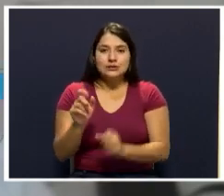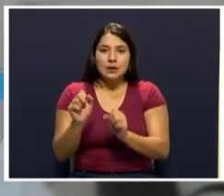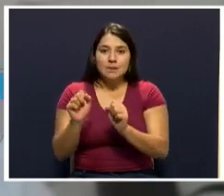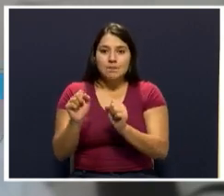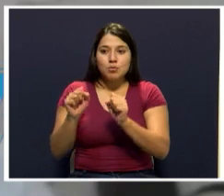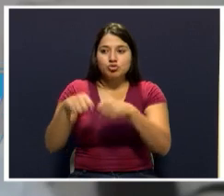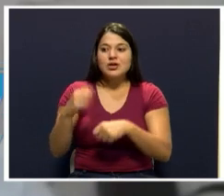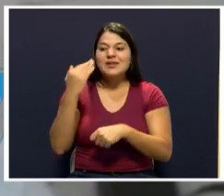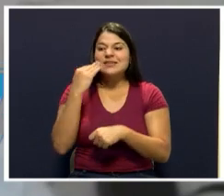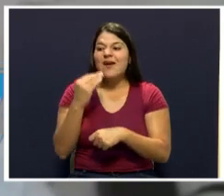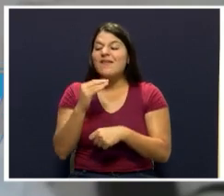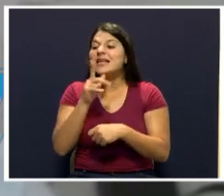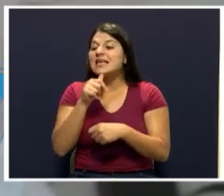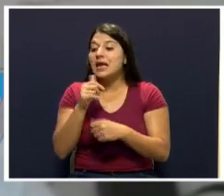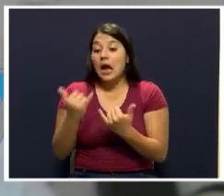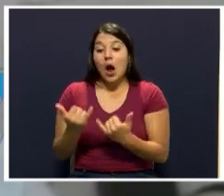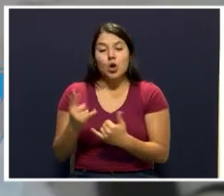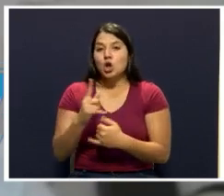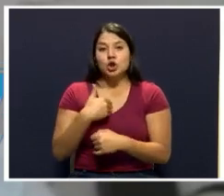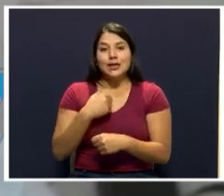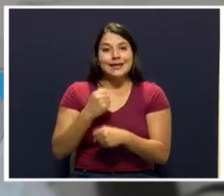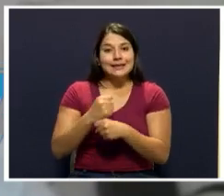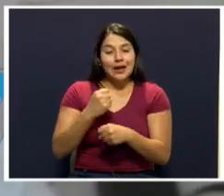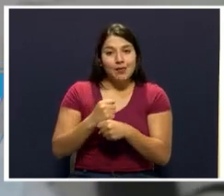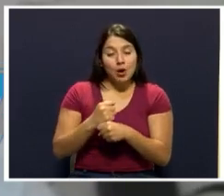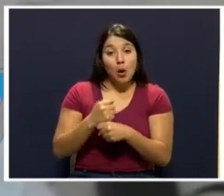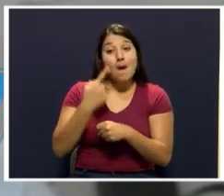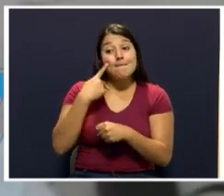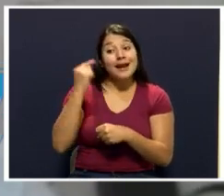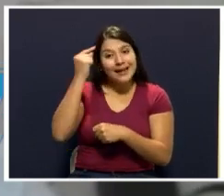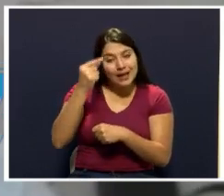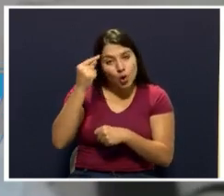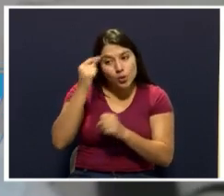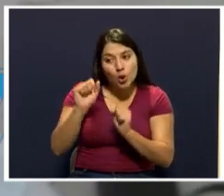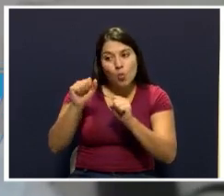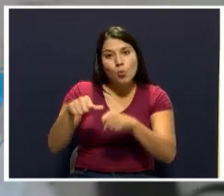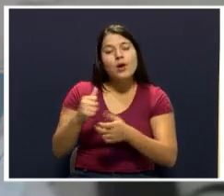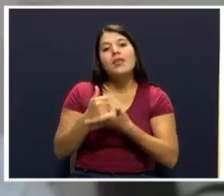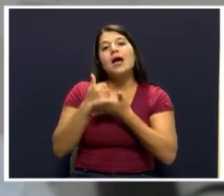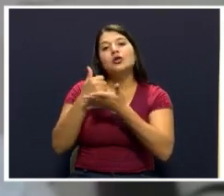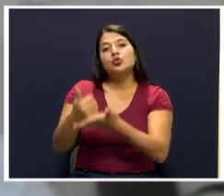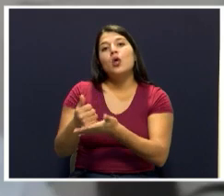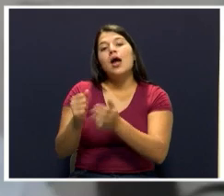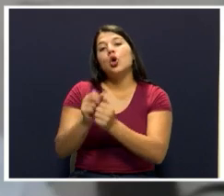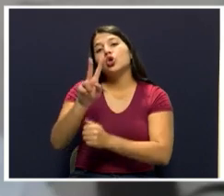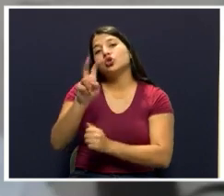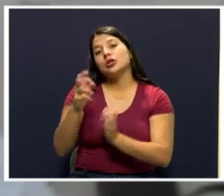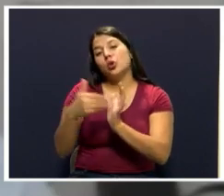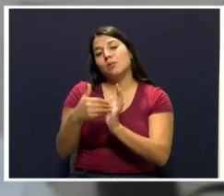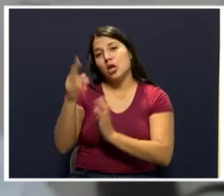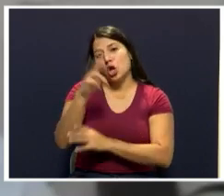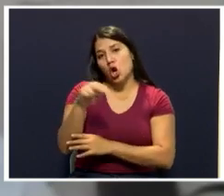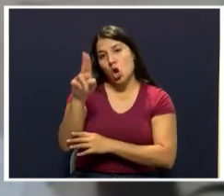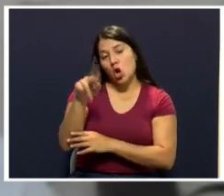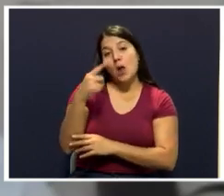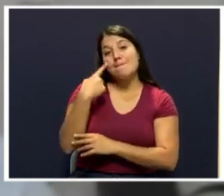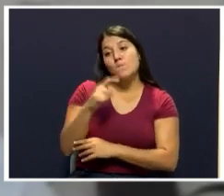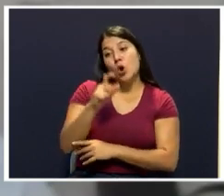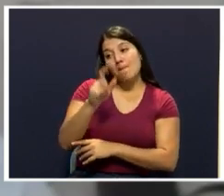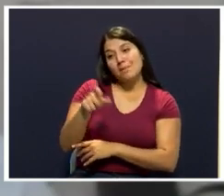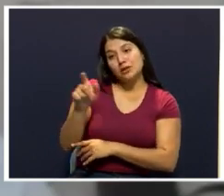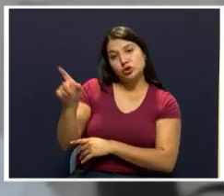sin empleo para que el gobierno les canalice la oferta ofrecida de los 200,000 colones por persona por mes en